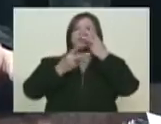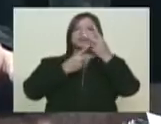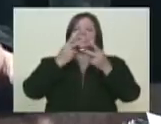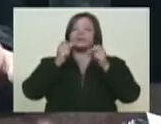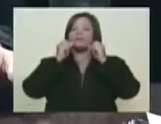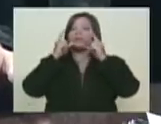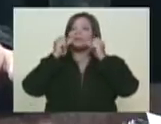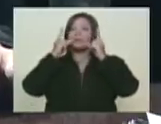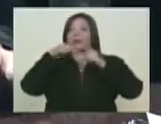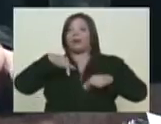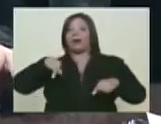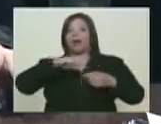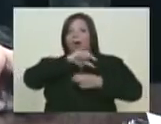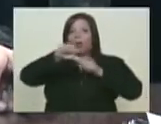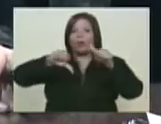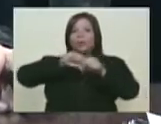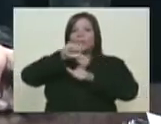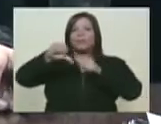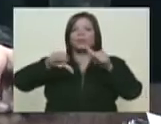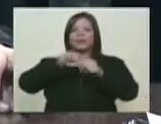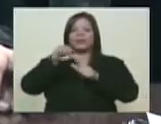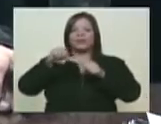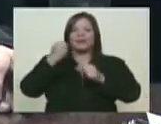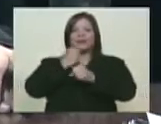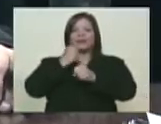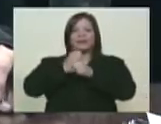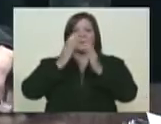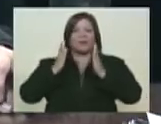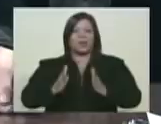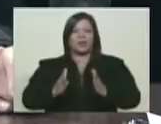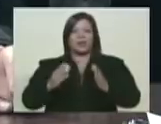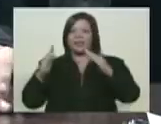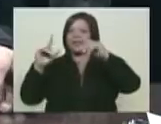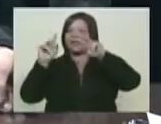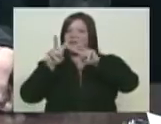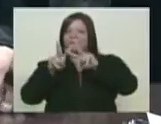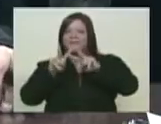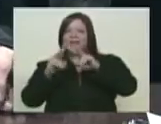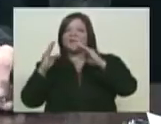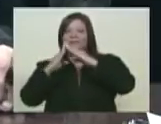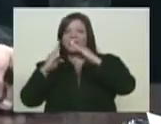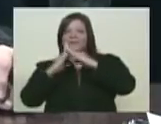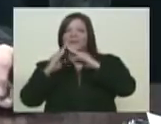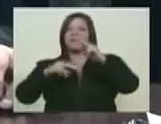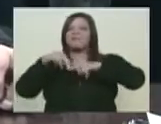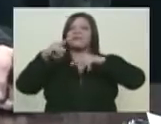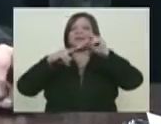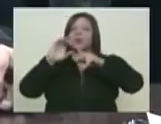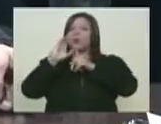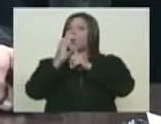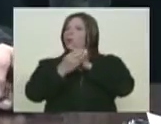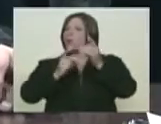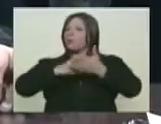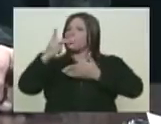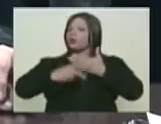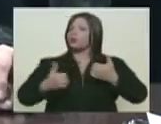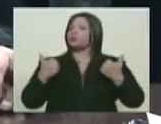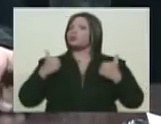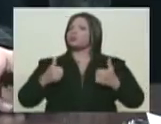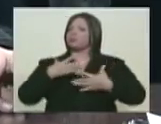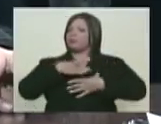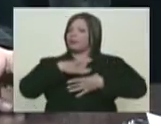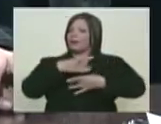mucho. Una cooperativa de trabajadores de vivienda, un proyecto cultural bien interesante.